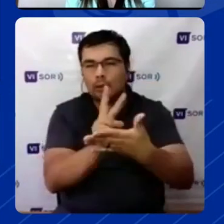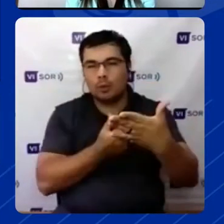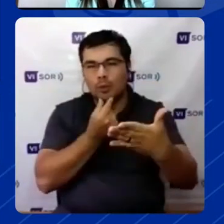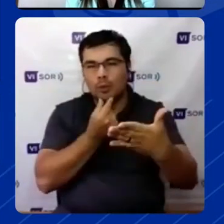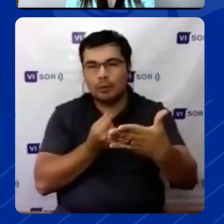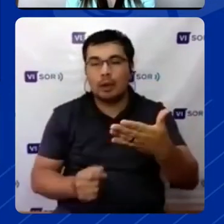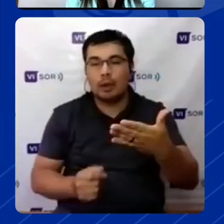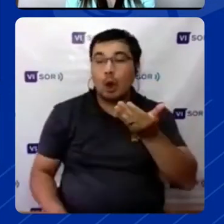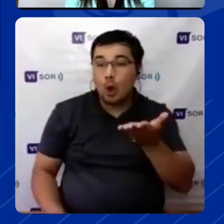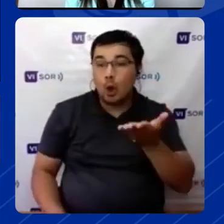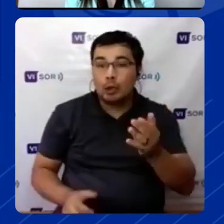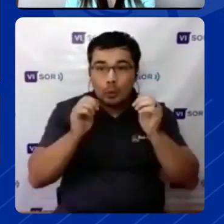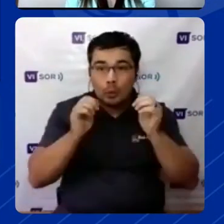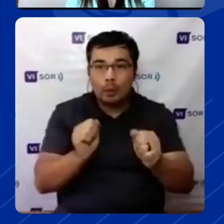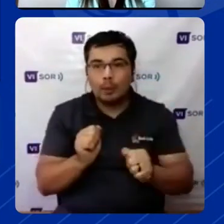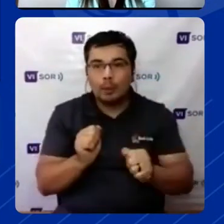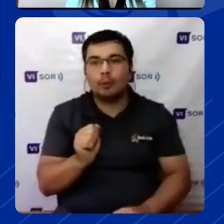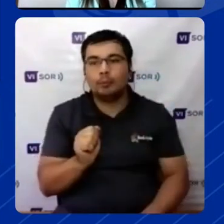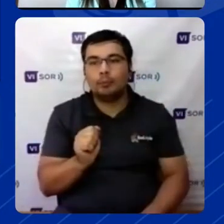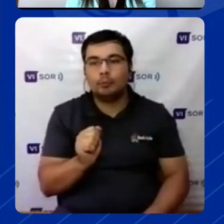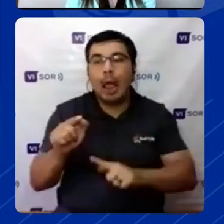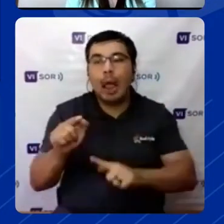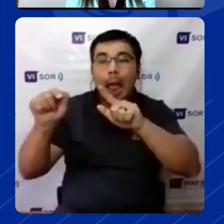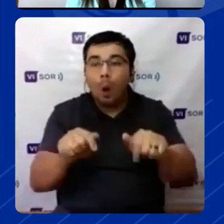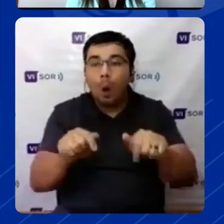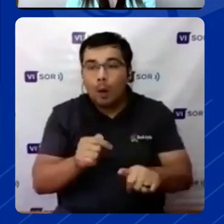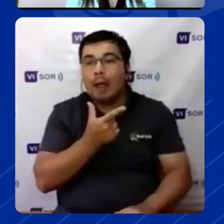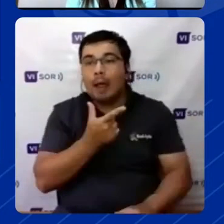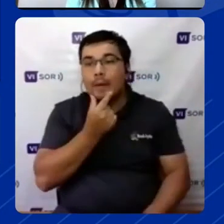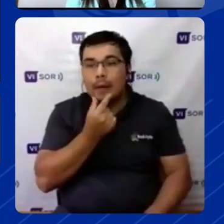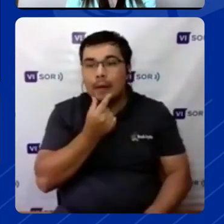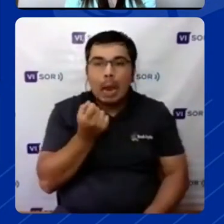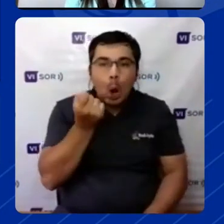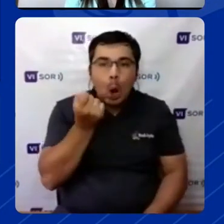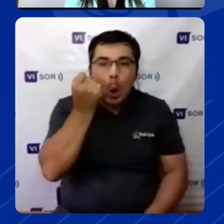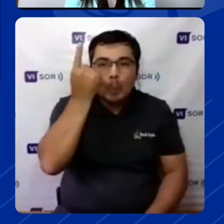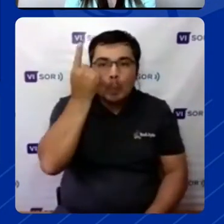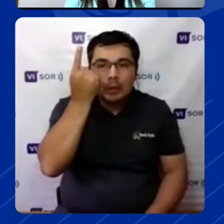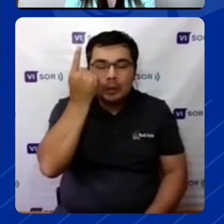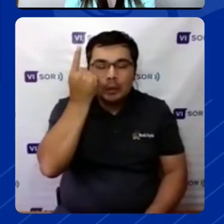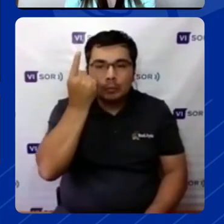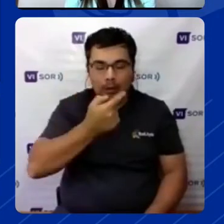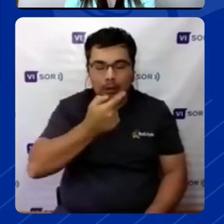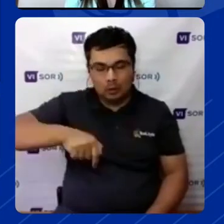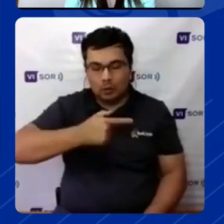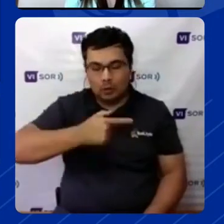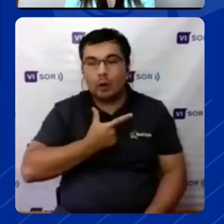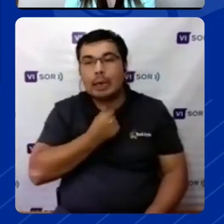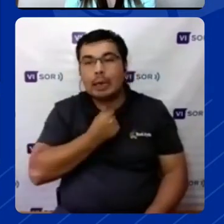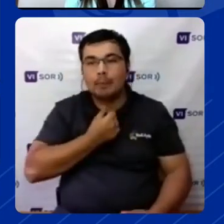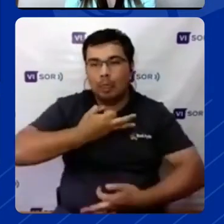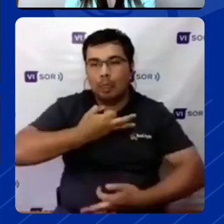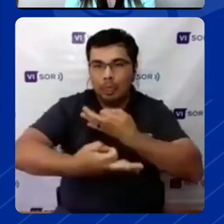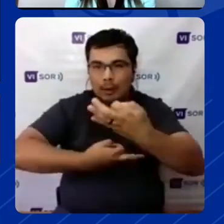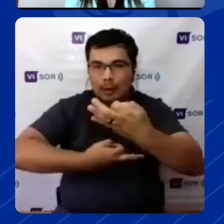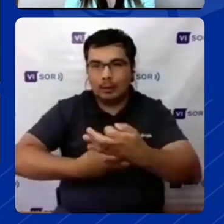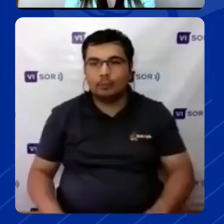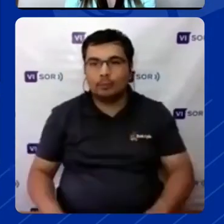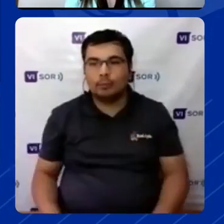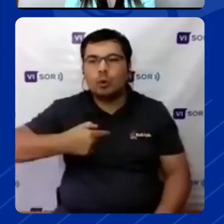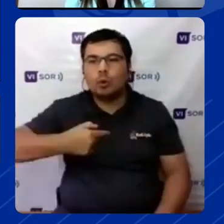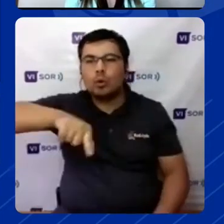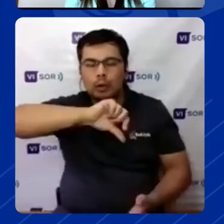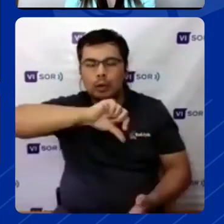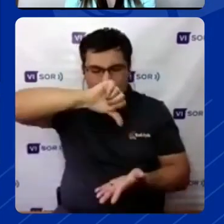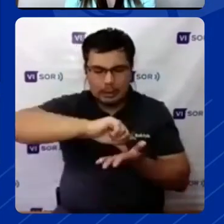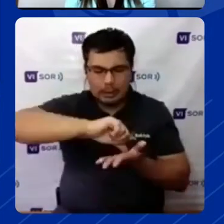podemos facilitar en la comprensión de lo que nosotros les queremos contar como Centro de Desarrollo de